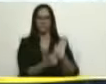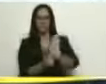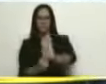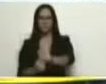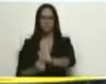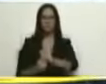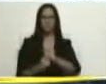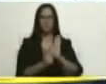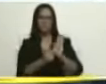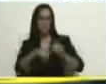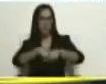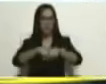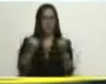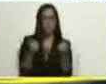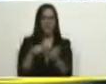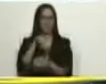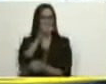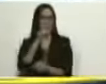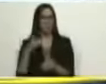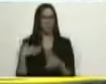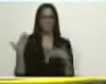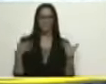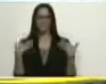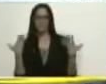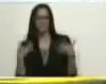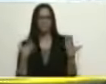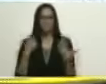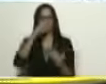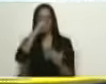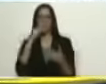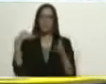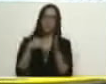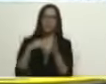prensa como un acto de venganza sobre